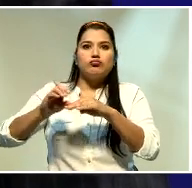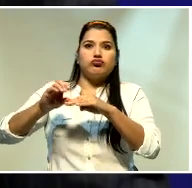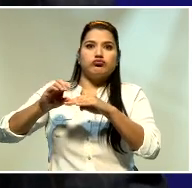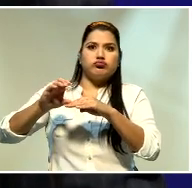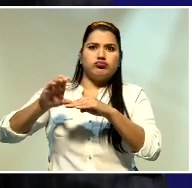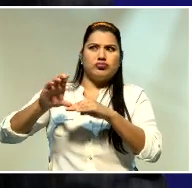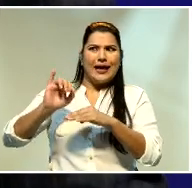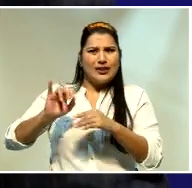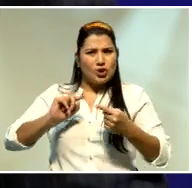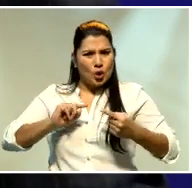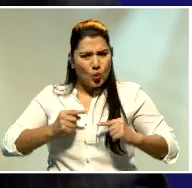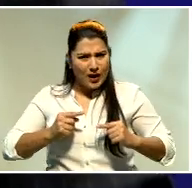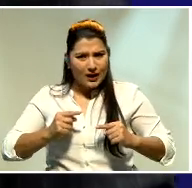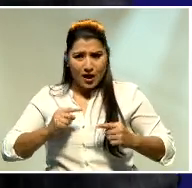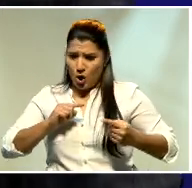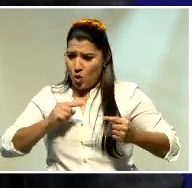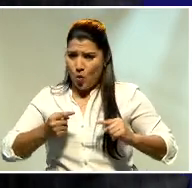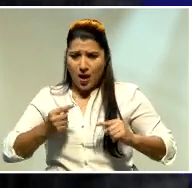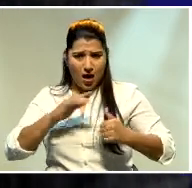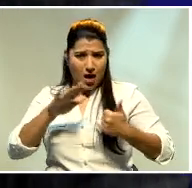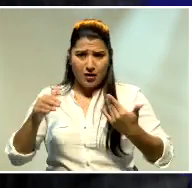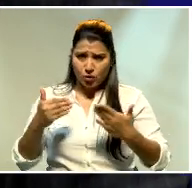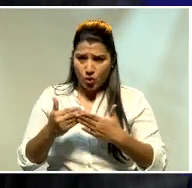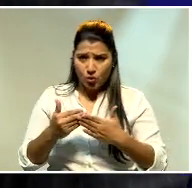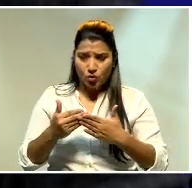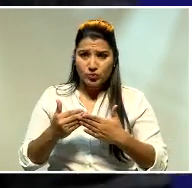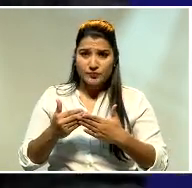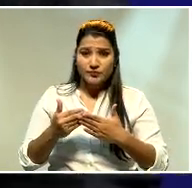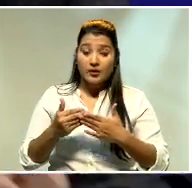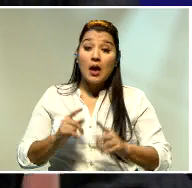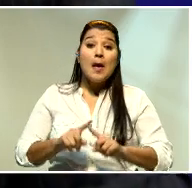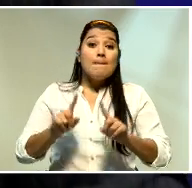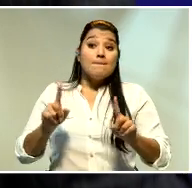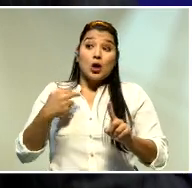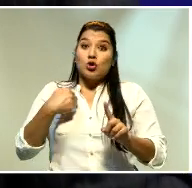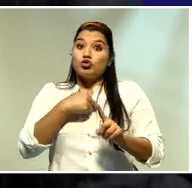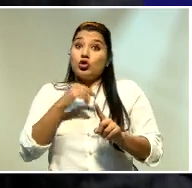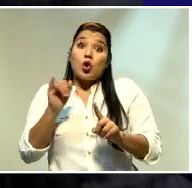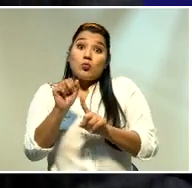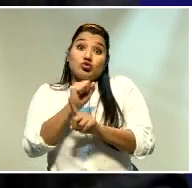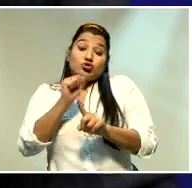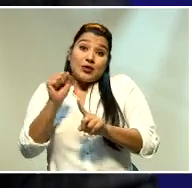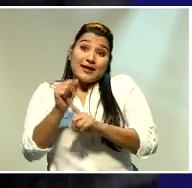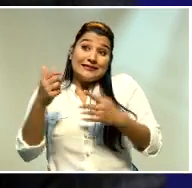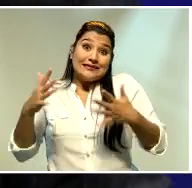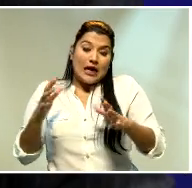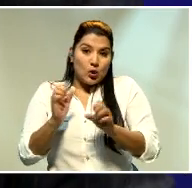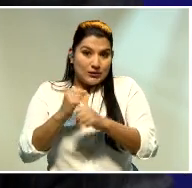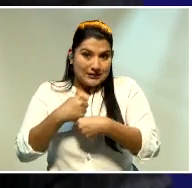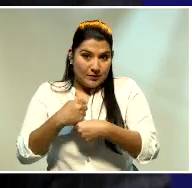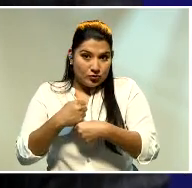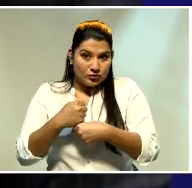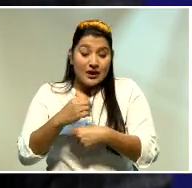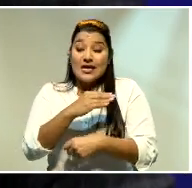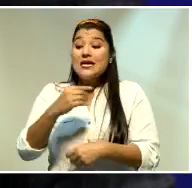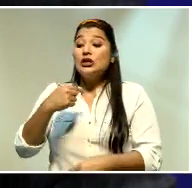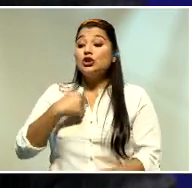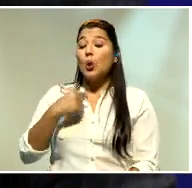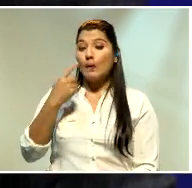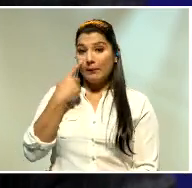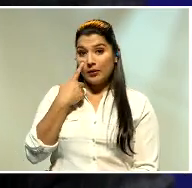nos duele a todos. Eso es lo que yo digo que hipotecamos. Pero como sociedad lo hicimos. Claro. Y yo lo que veo